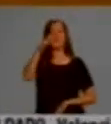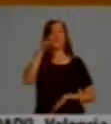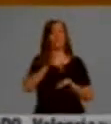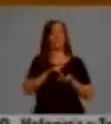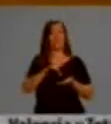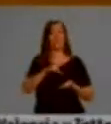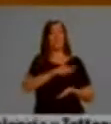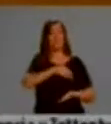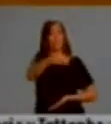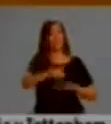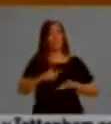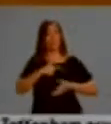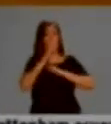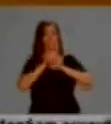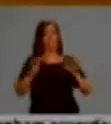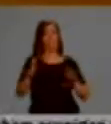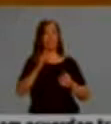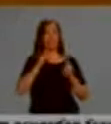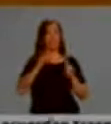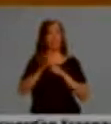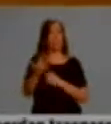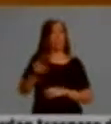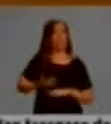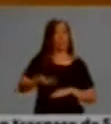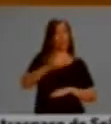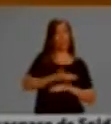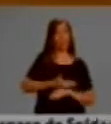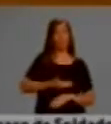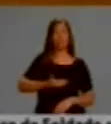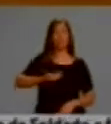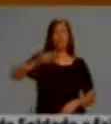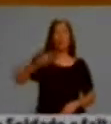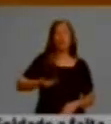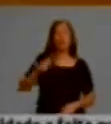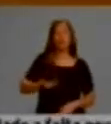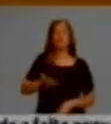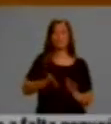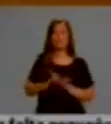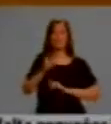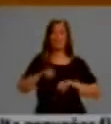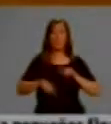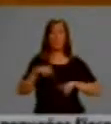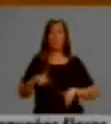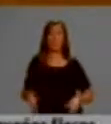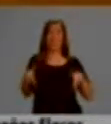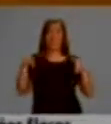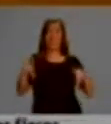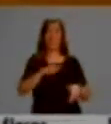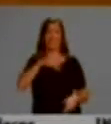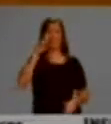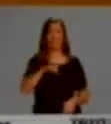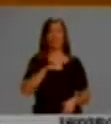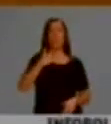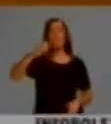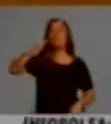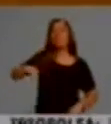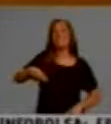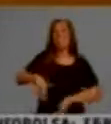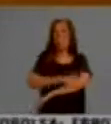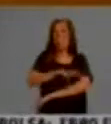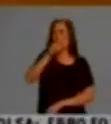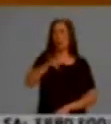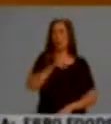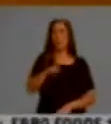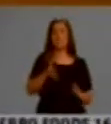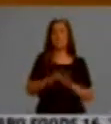de censura la figura imprescindible es la del candidato, no la del presidente del